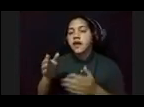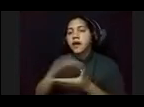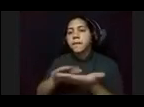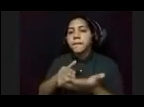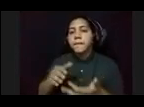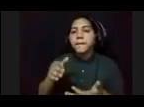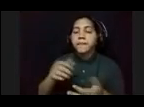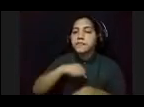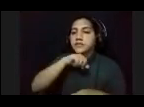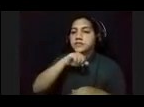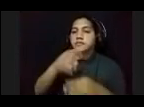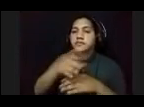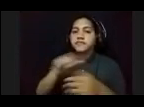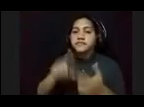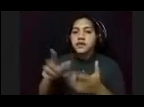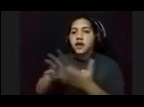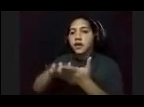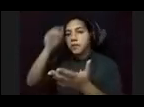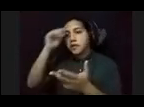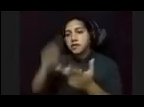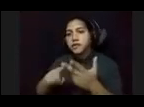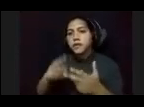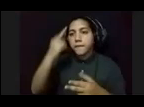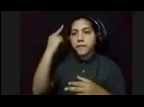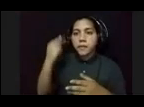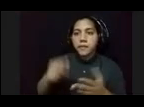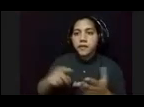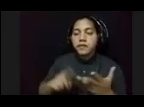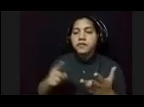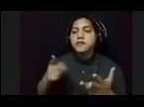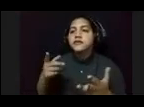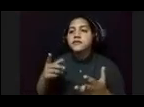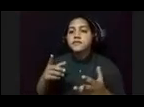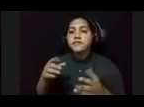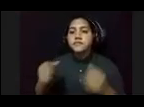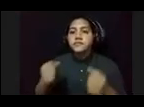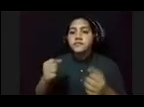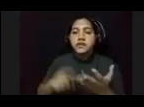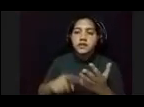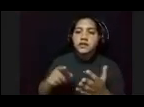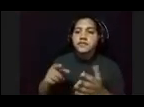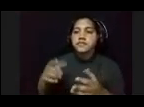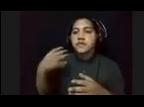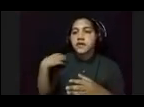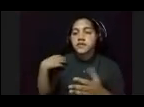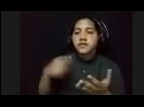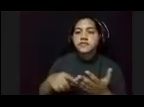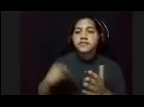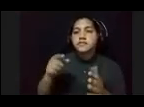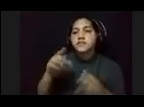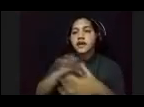aprendiz, barbero, cajista, capataz, carniceros,